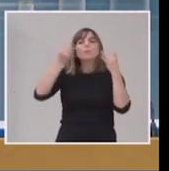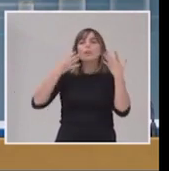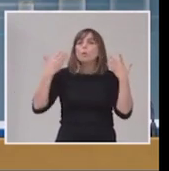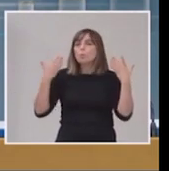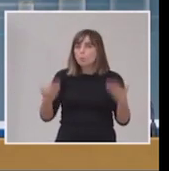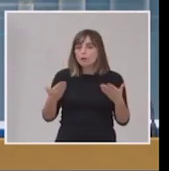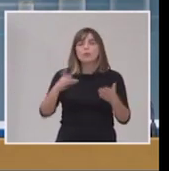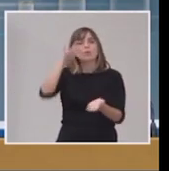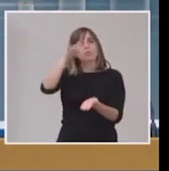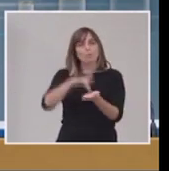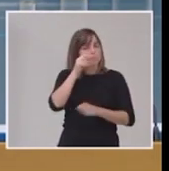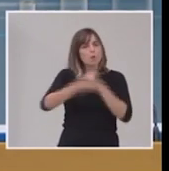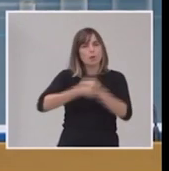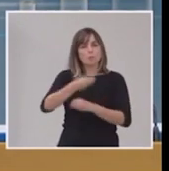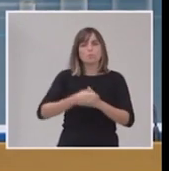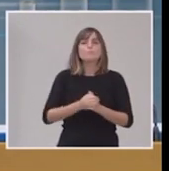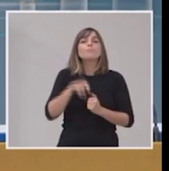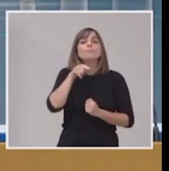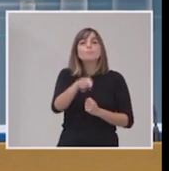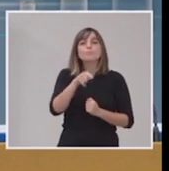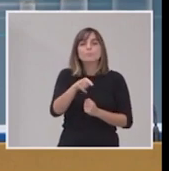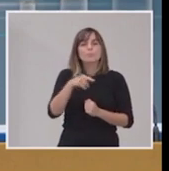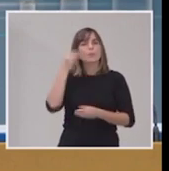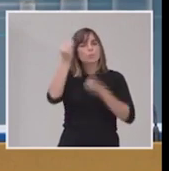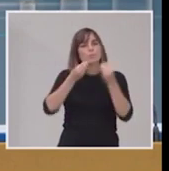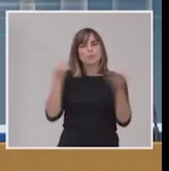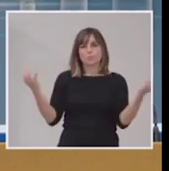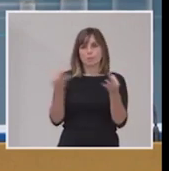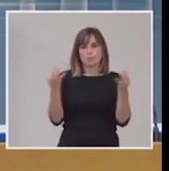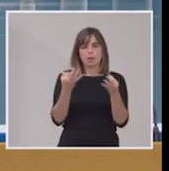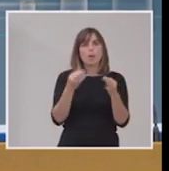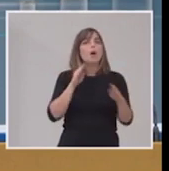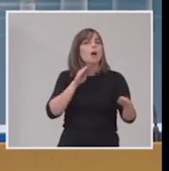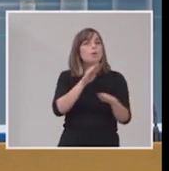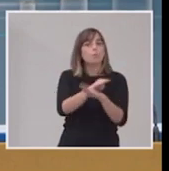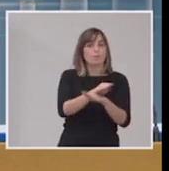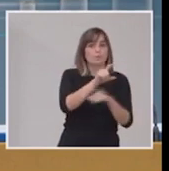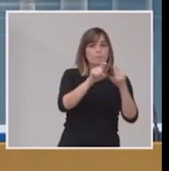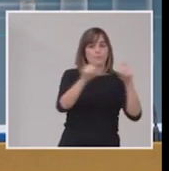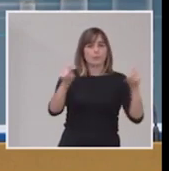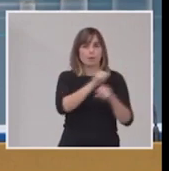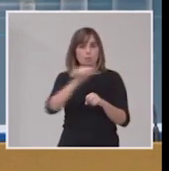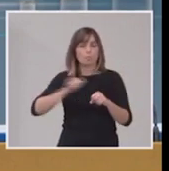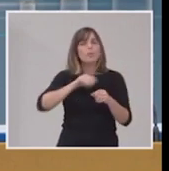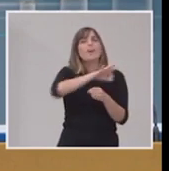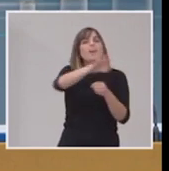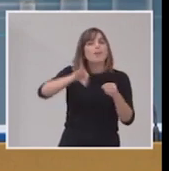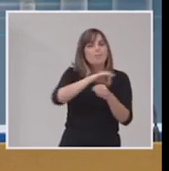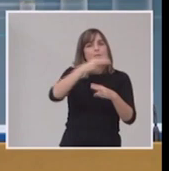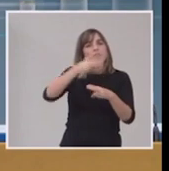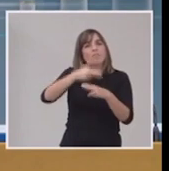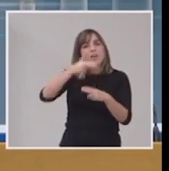recibirá una cantidad diferente. Hemos contemplado y previsto ayudas para empresas y autónomos de cafés, bares,